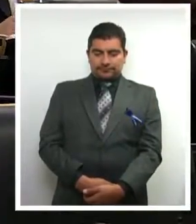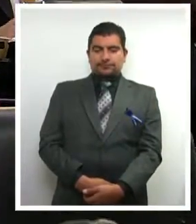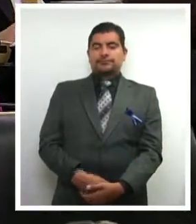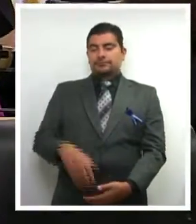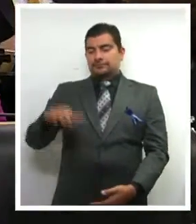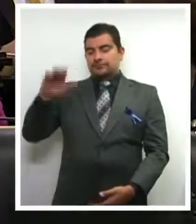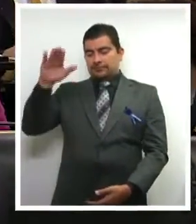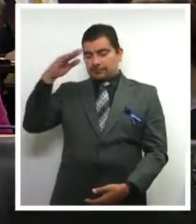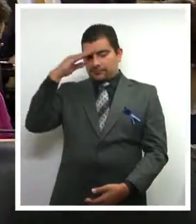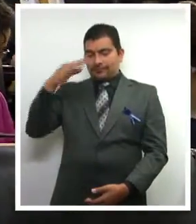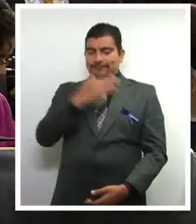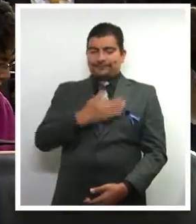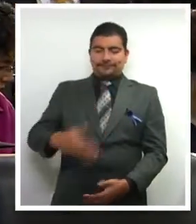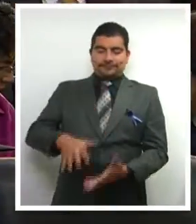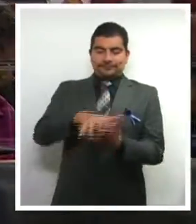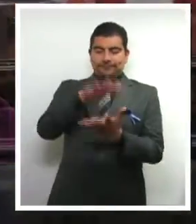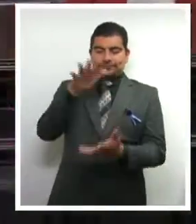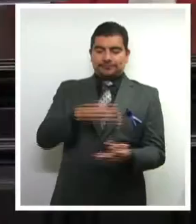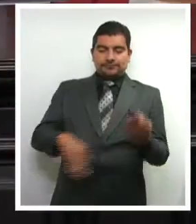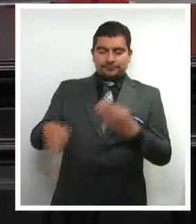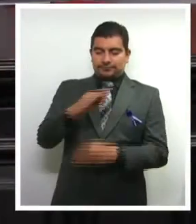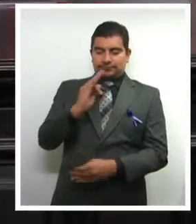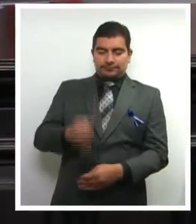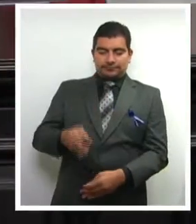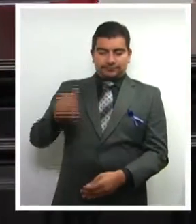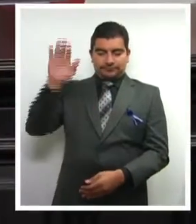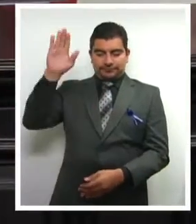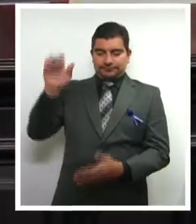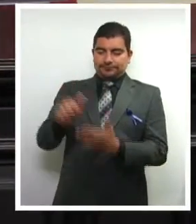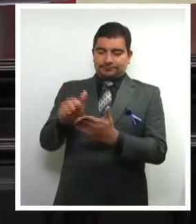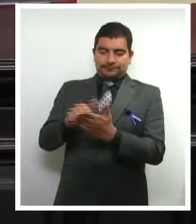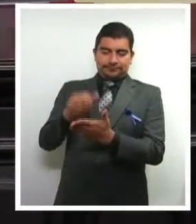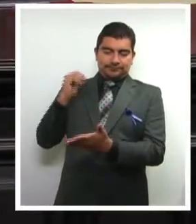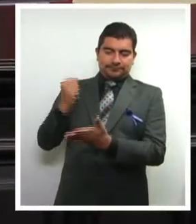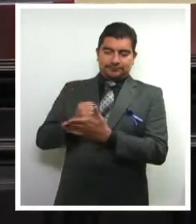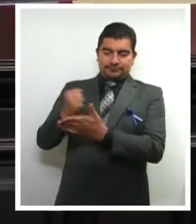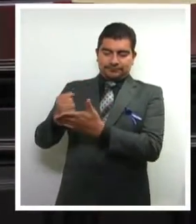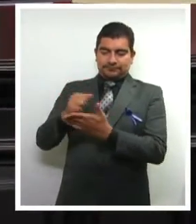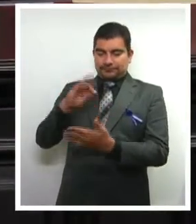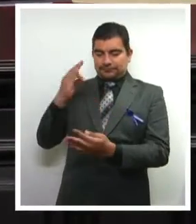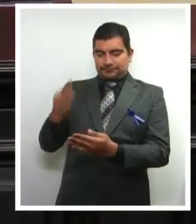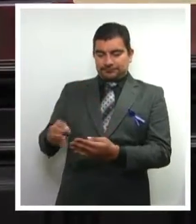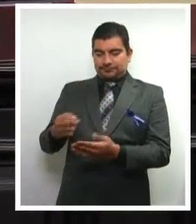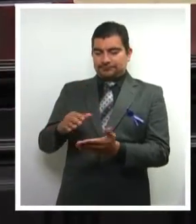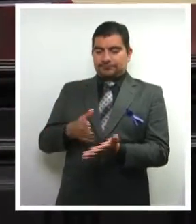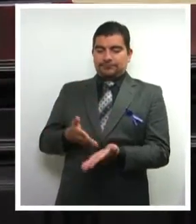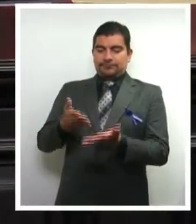Señor presidente, mayoría por la afirmativa. Aprobada el acta.